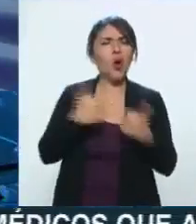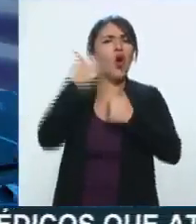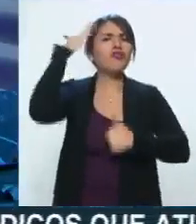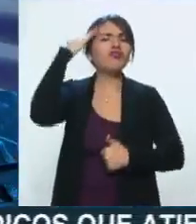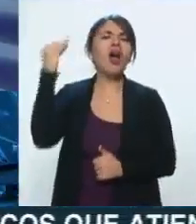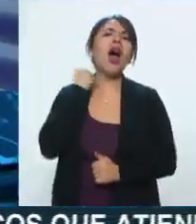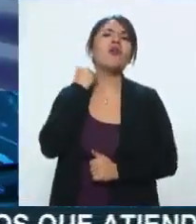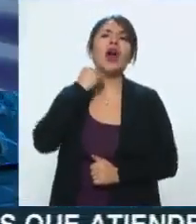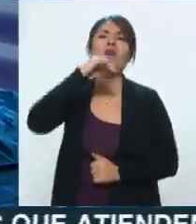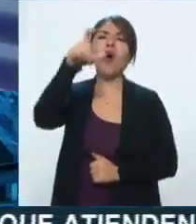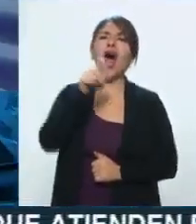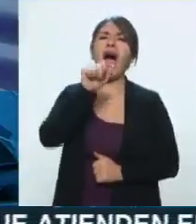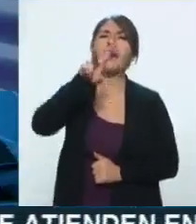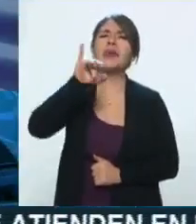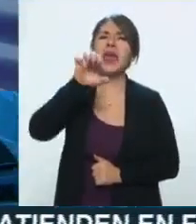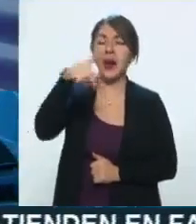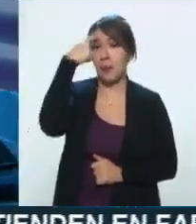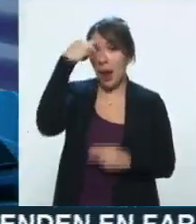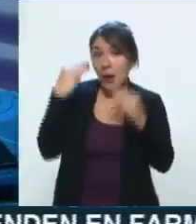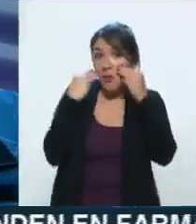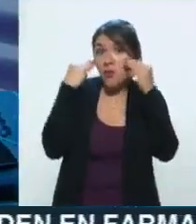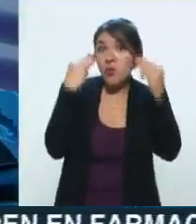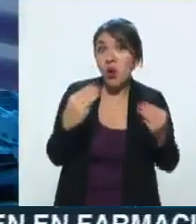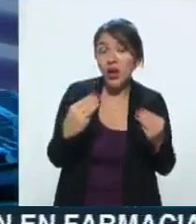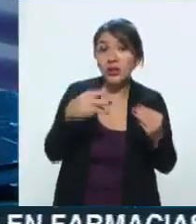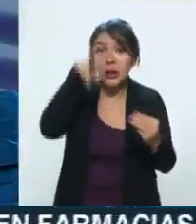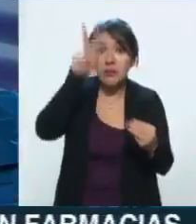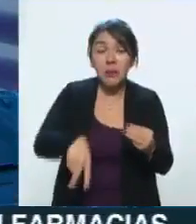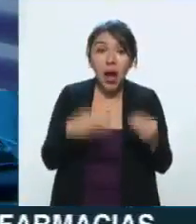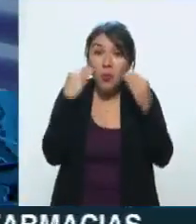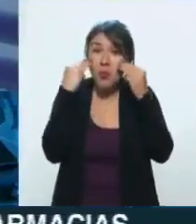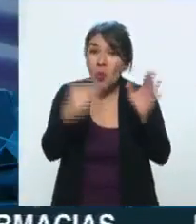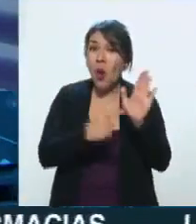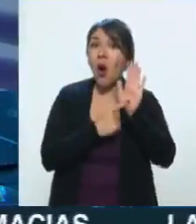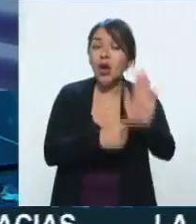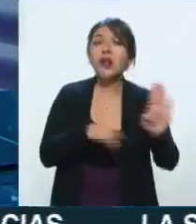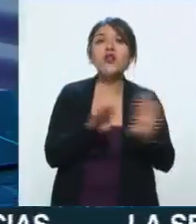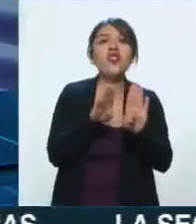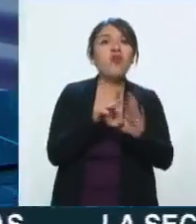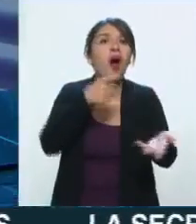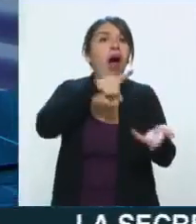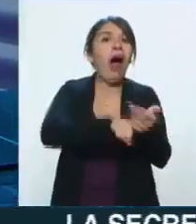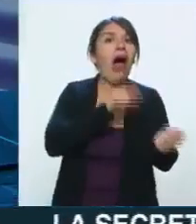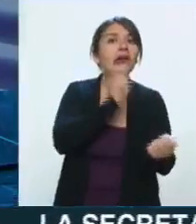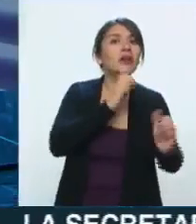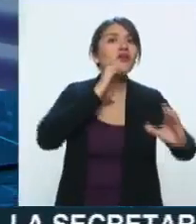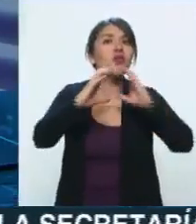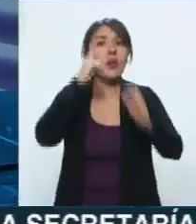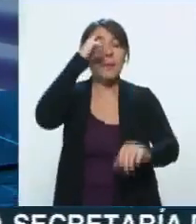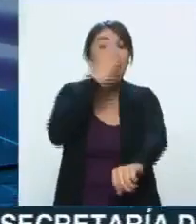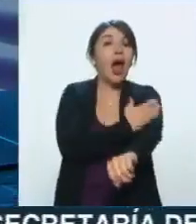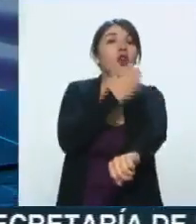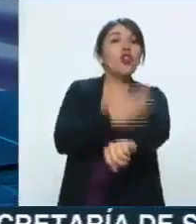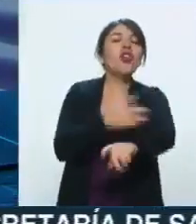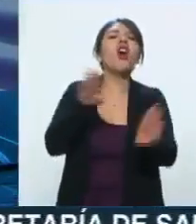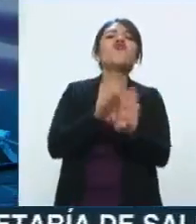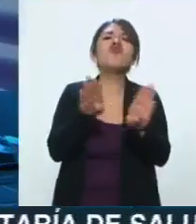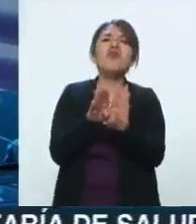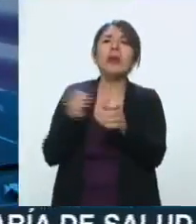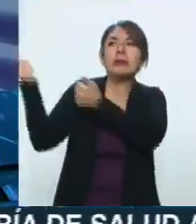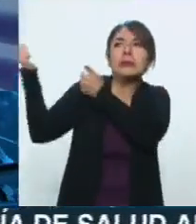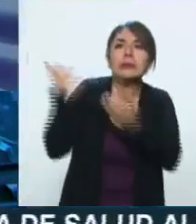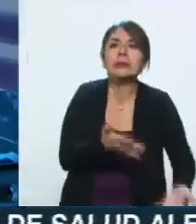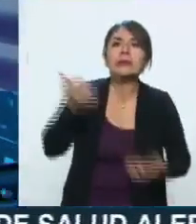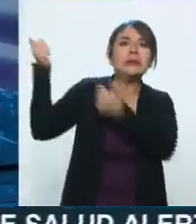abogado Javier Schute, en el que se muestra, Marta Samarripa, las comunicaciones para coordinar el trasiego de armas